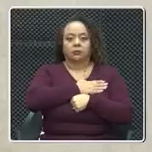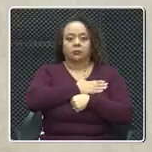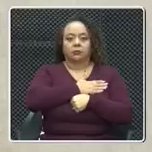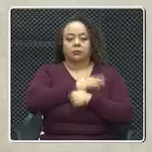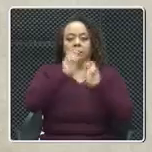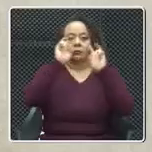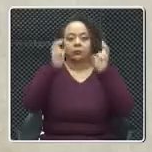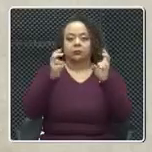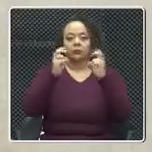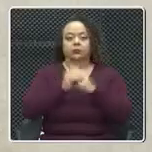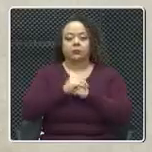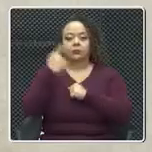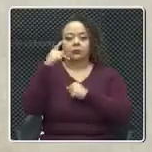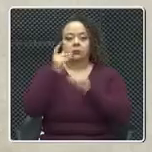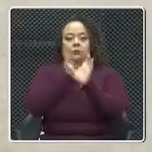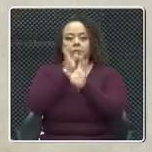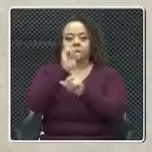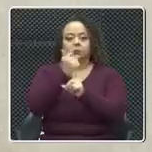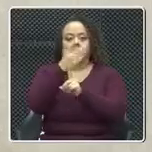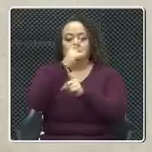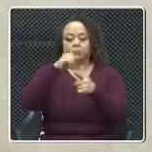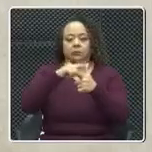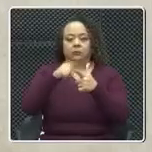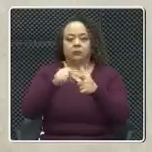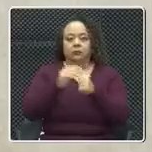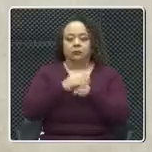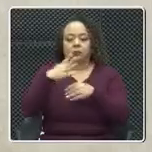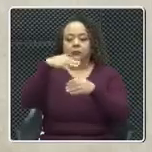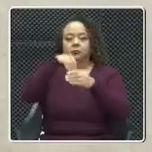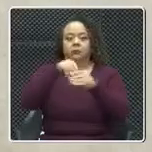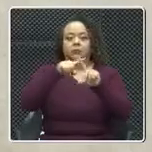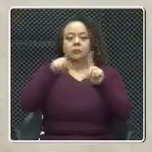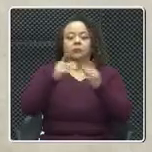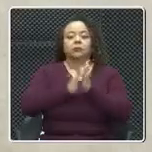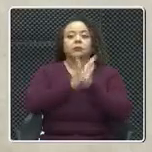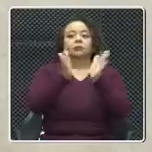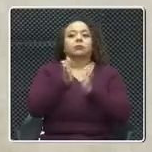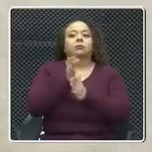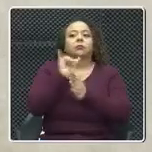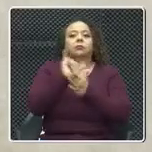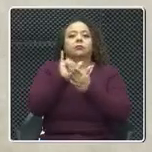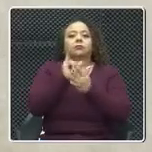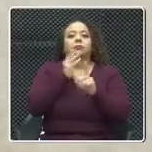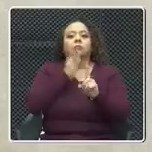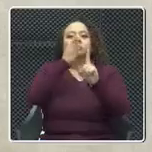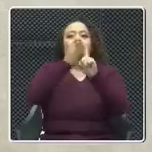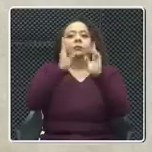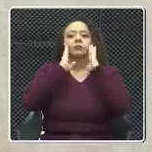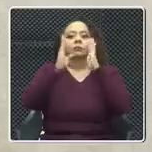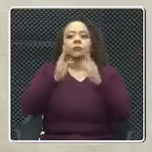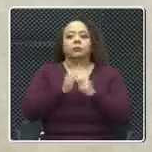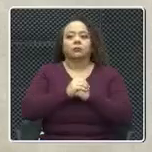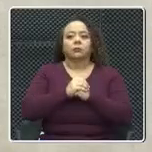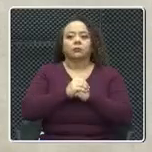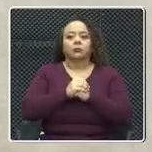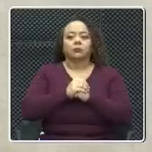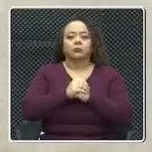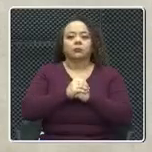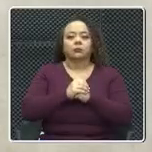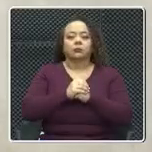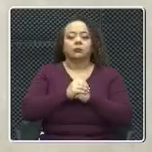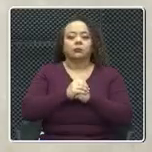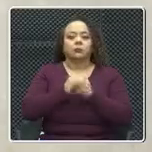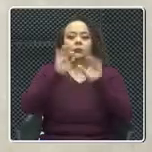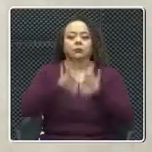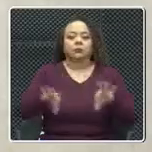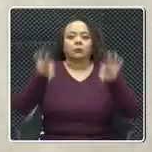en temas de riesgo psicosocial y entonces también las involucran, pero por lo general esa es como la línea, ¿verdad?, de atención. Es importante de